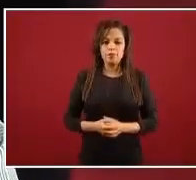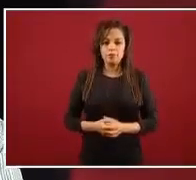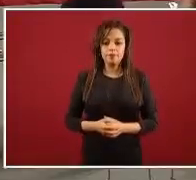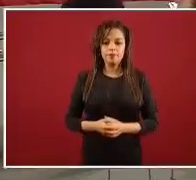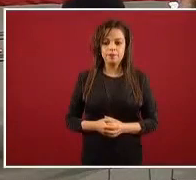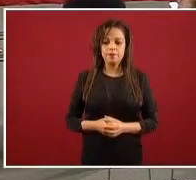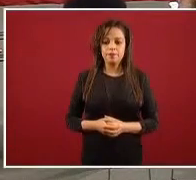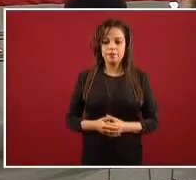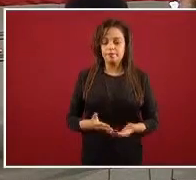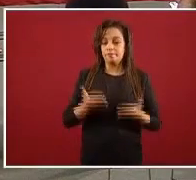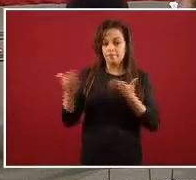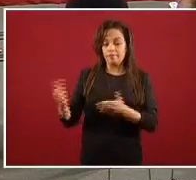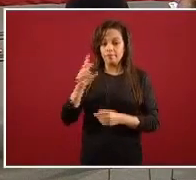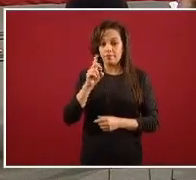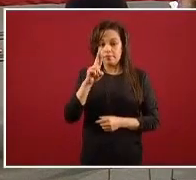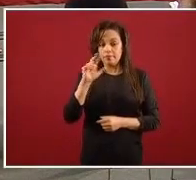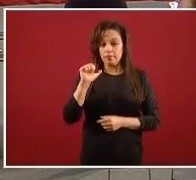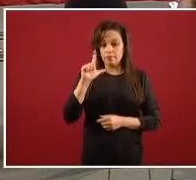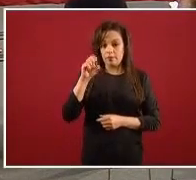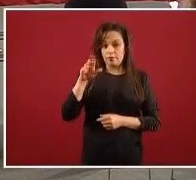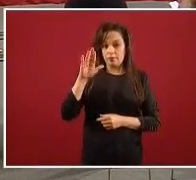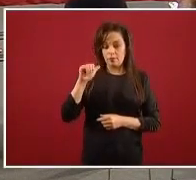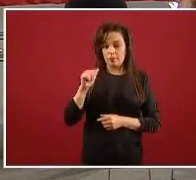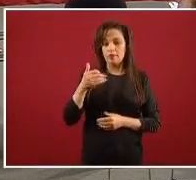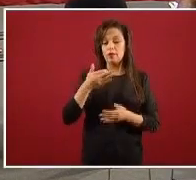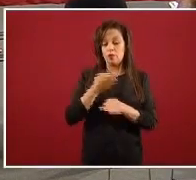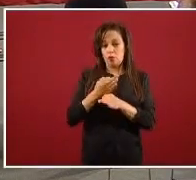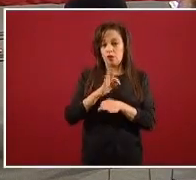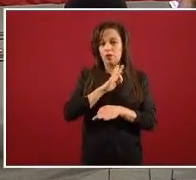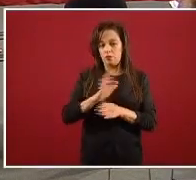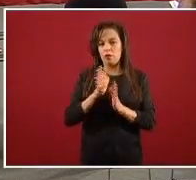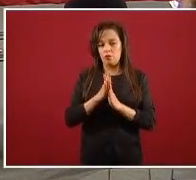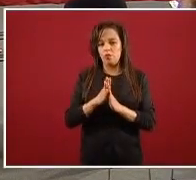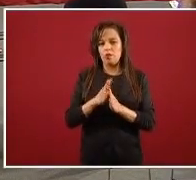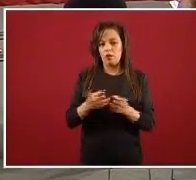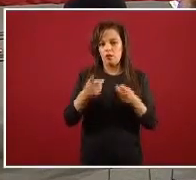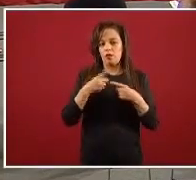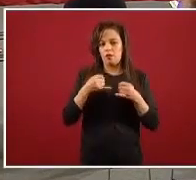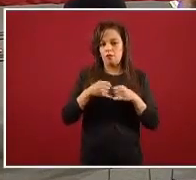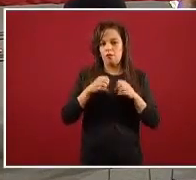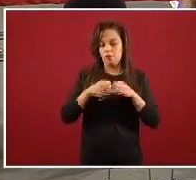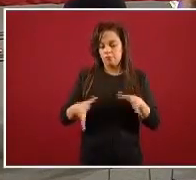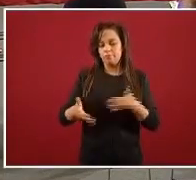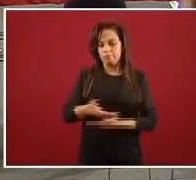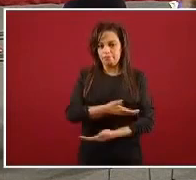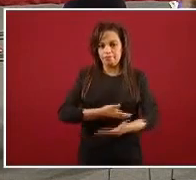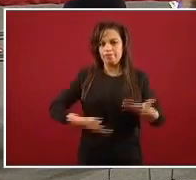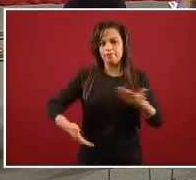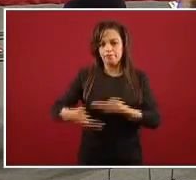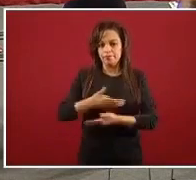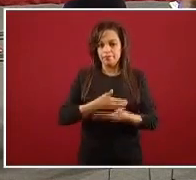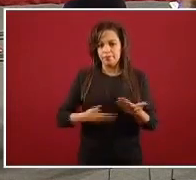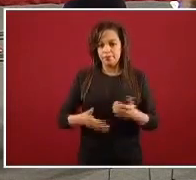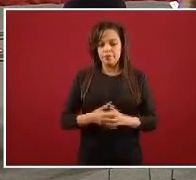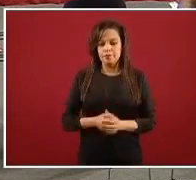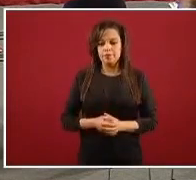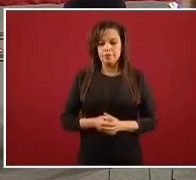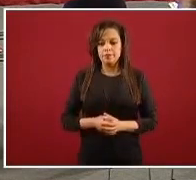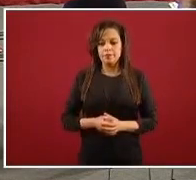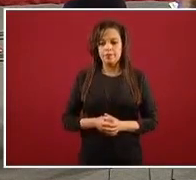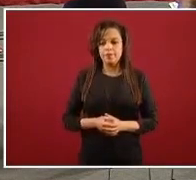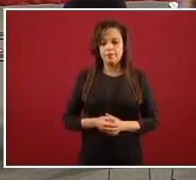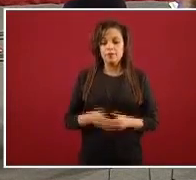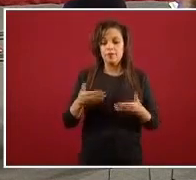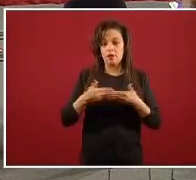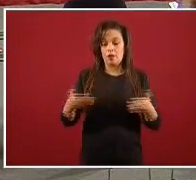Le voy a pedir al doctor Alomía si nos puede compartir ahora la información técnica sobre el estado que guarda esta